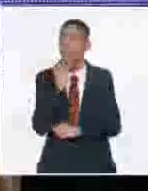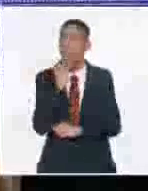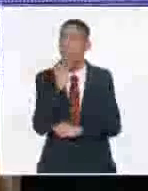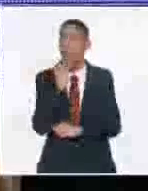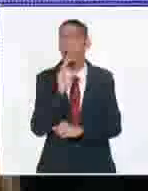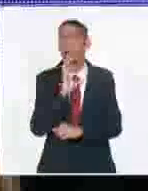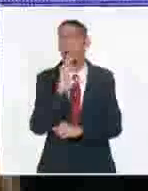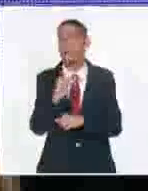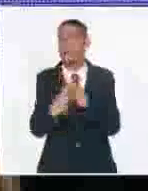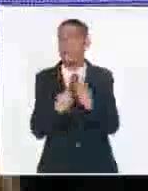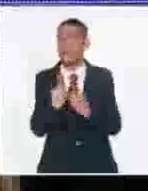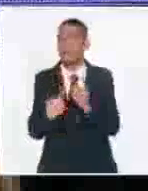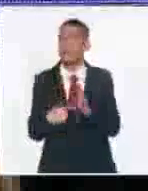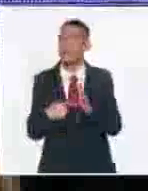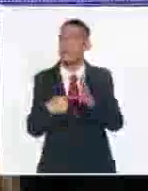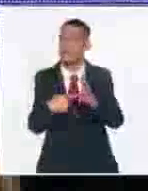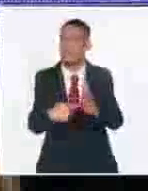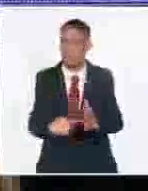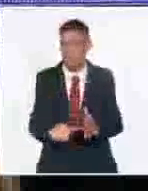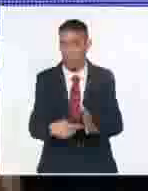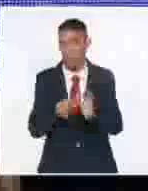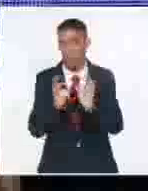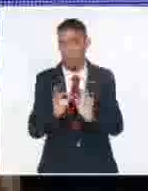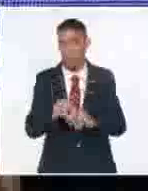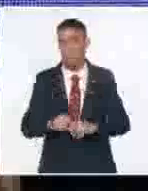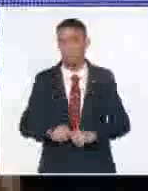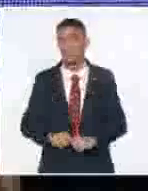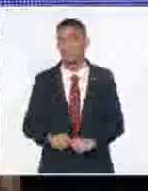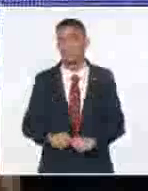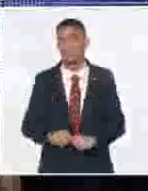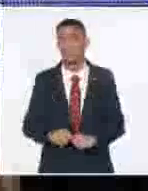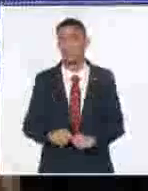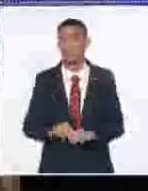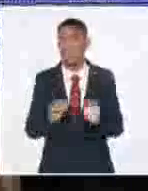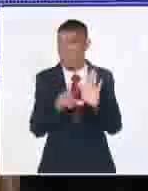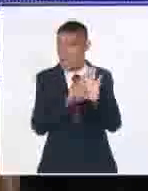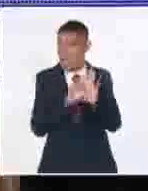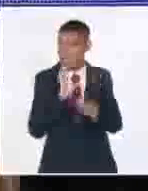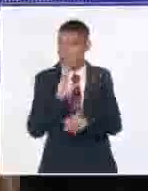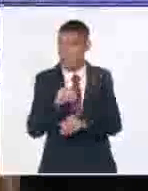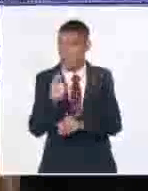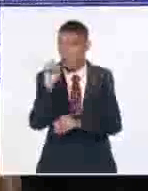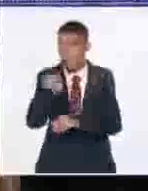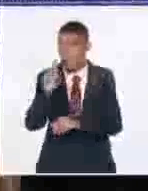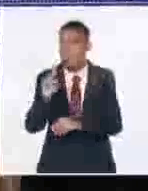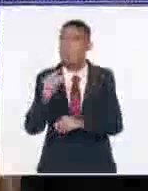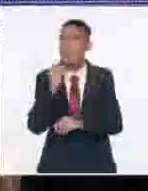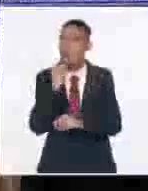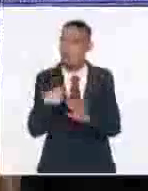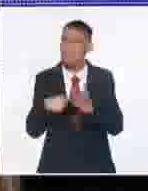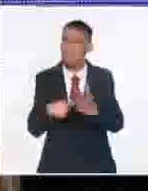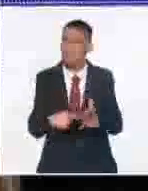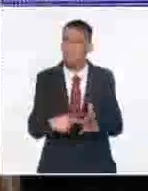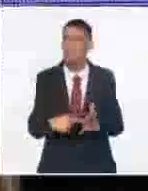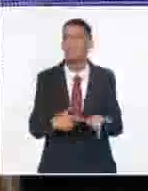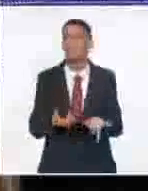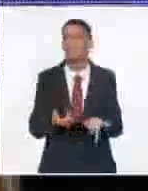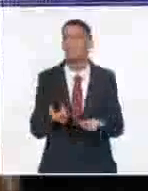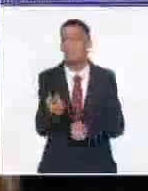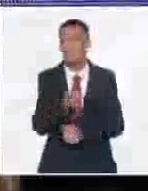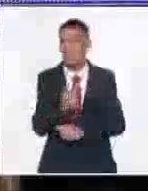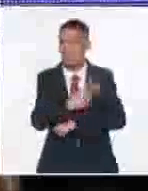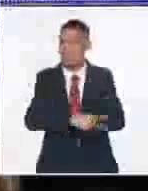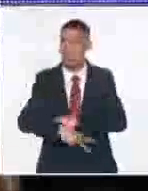plenitud las facultades que le vienen dadas por la Carta, y la necesidad de actuar frente a